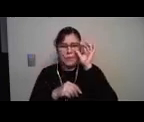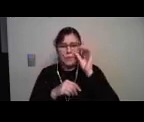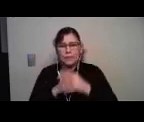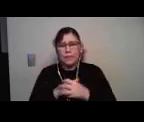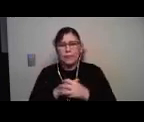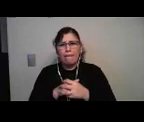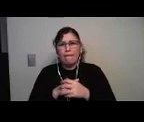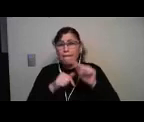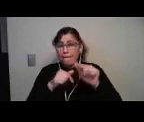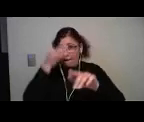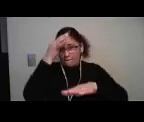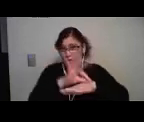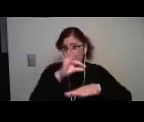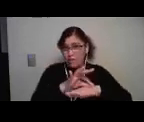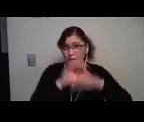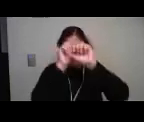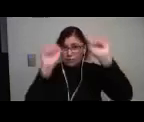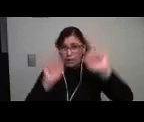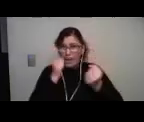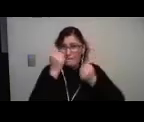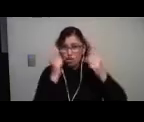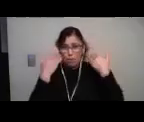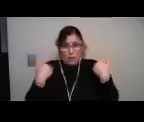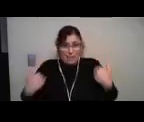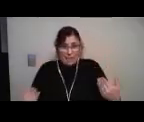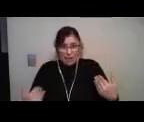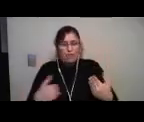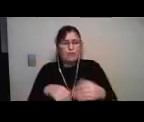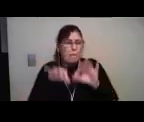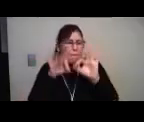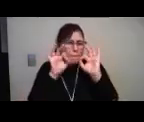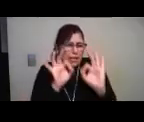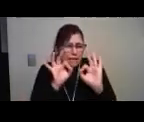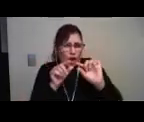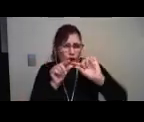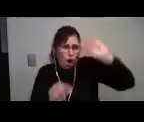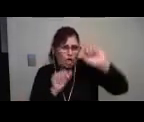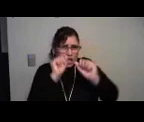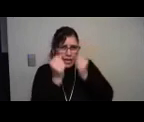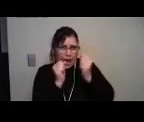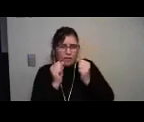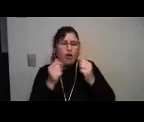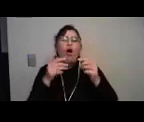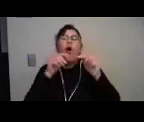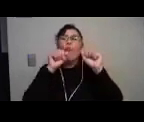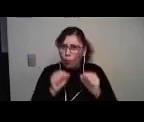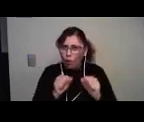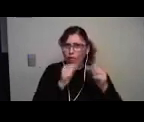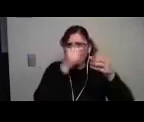las enfermedades que afectan al sistema nervioso periférico, específicamente a los nervios, ¿cierto? Se pueden clasificar